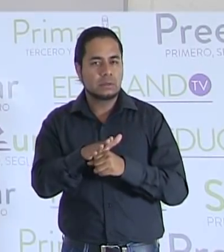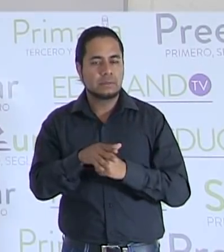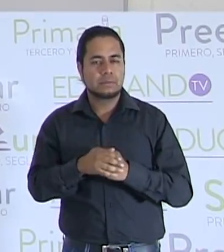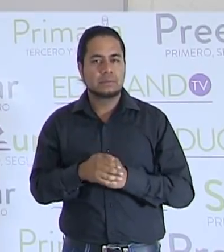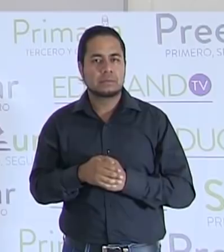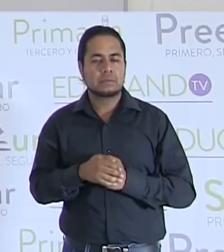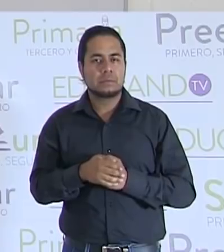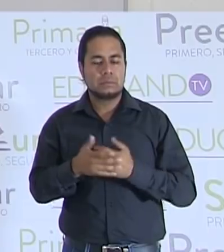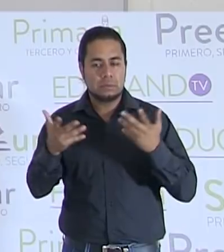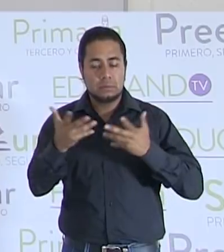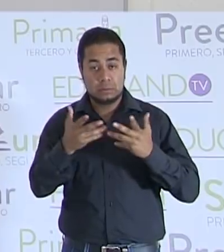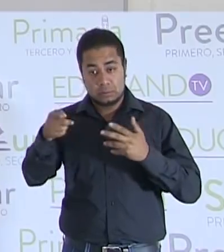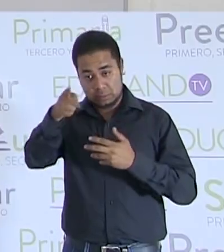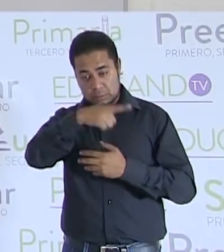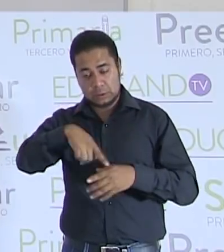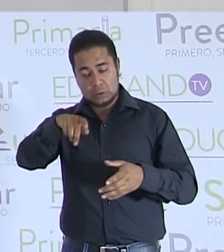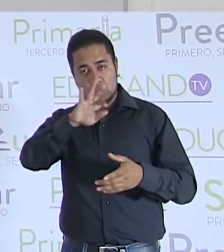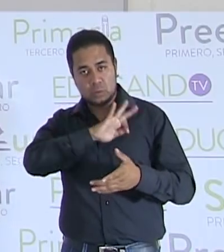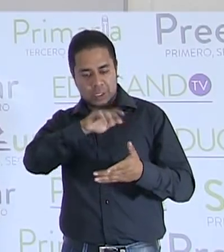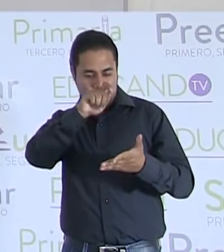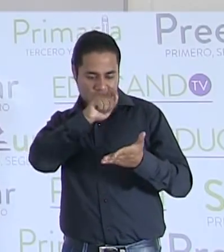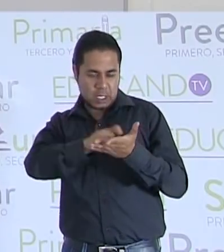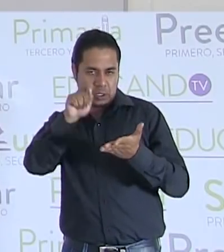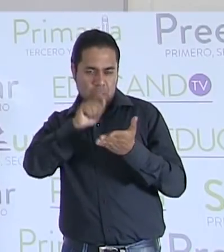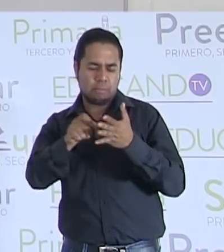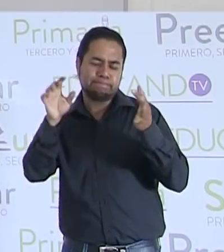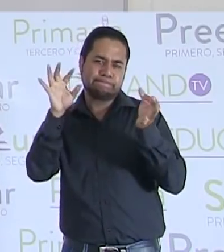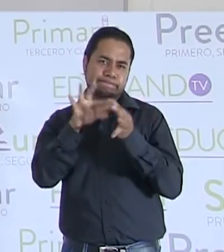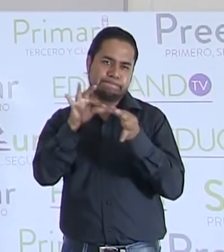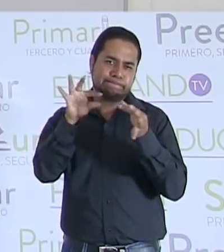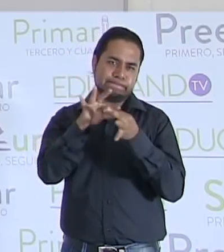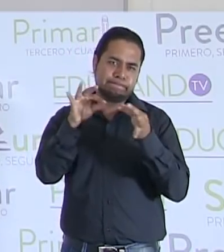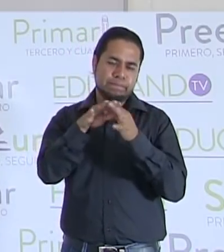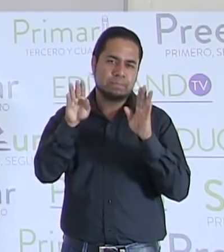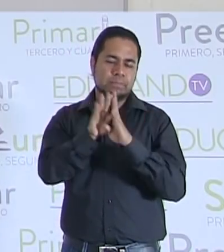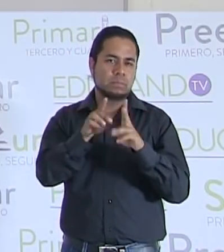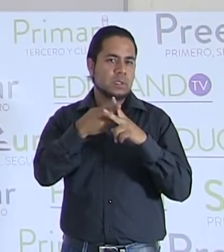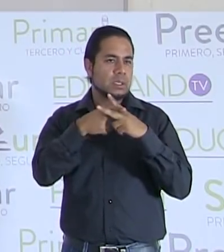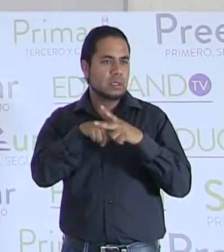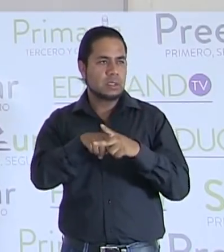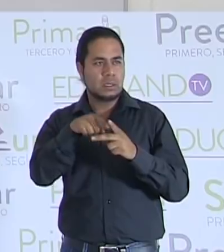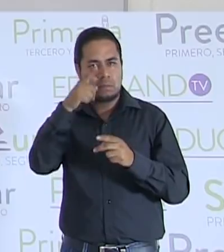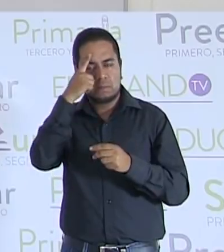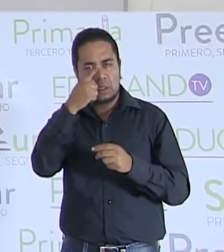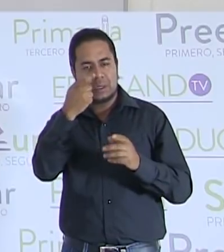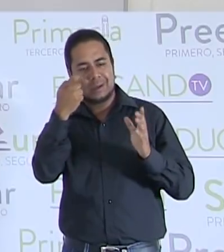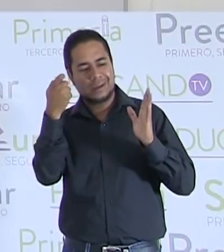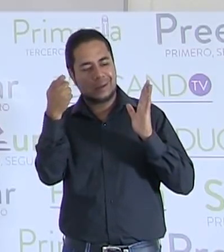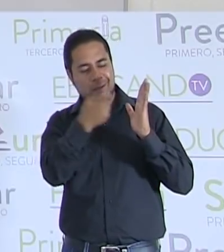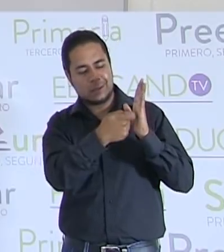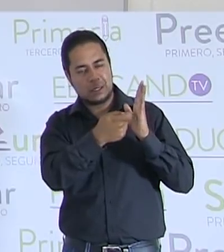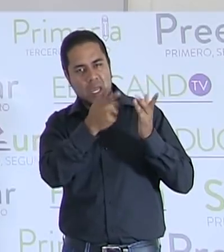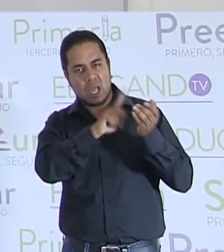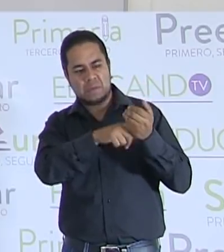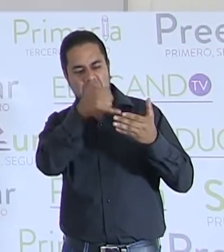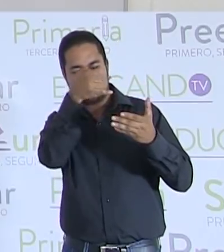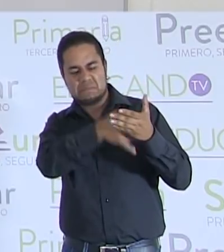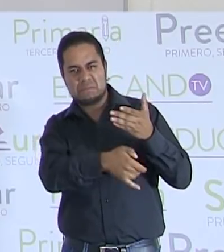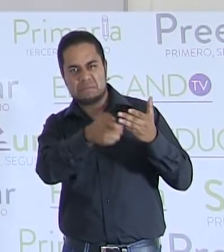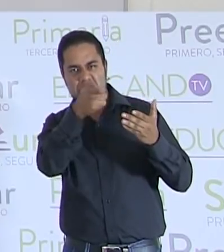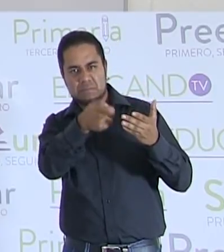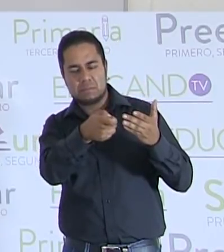nosotros podamos escribir una narración a partir del significado